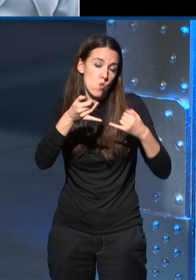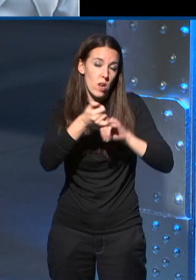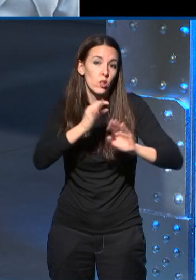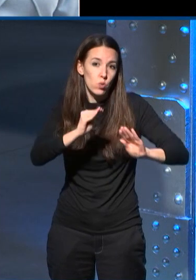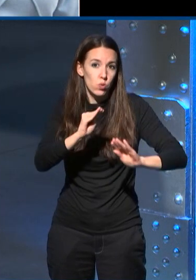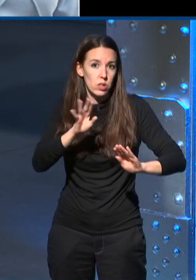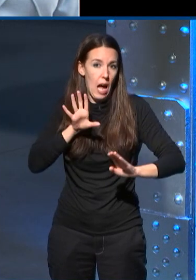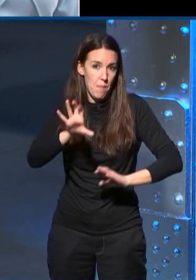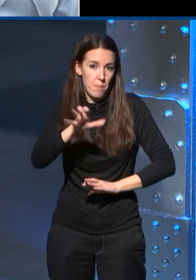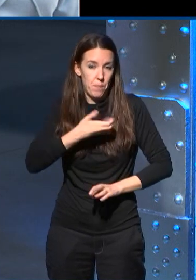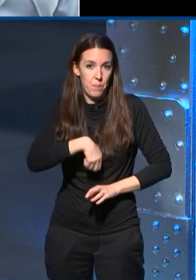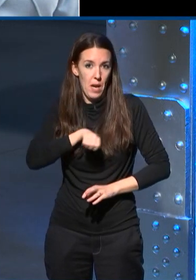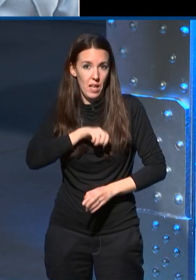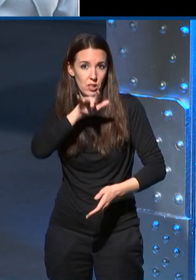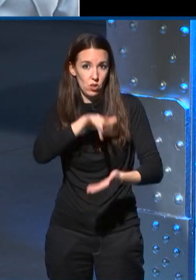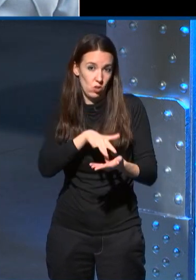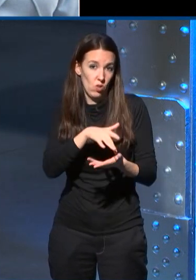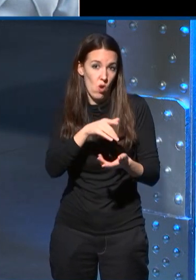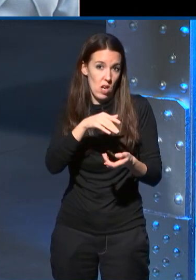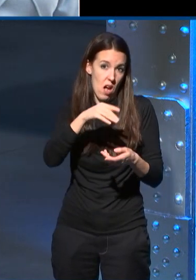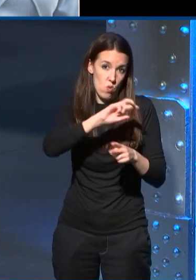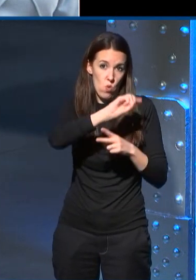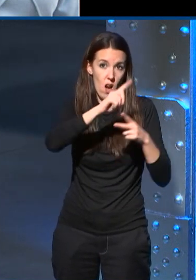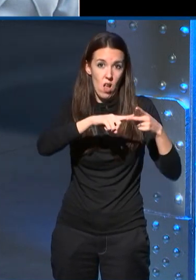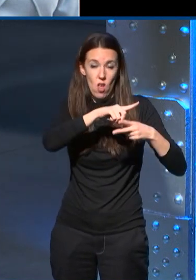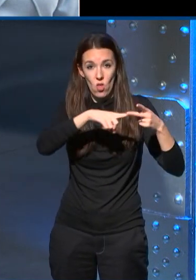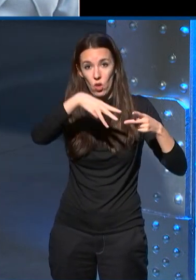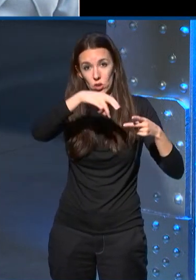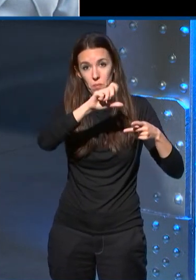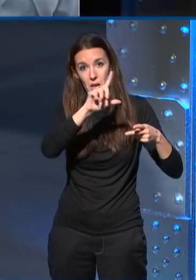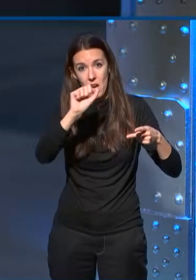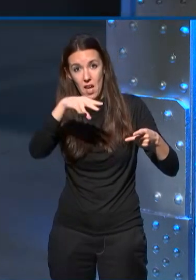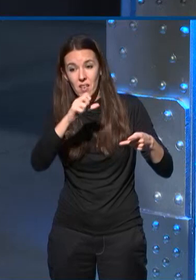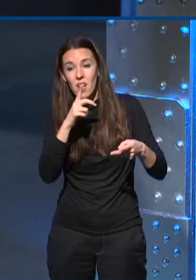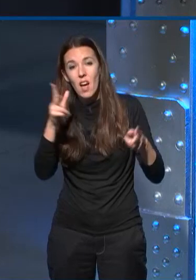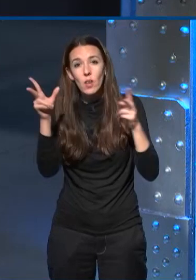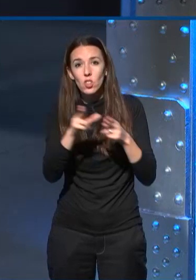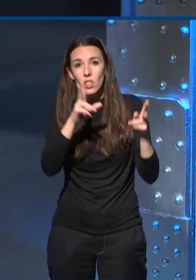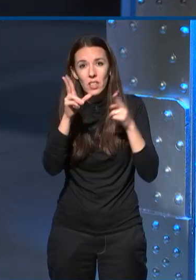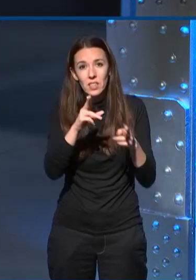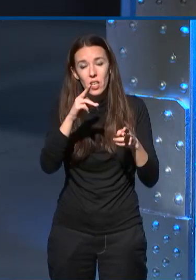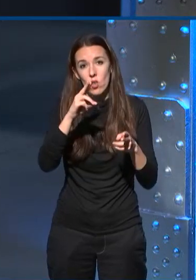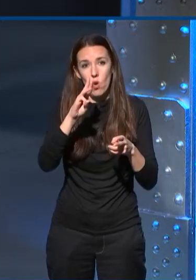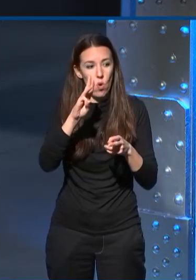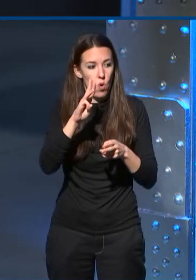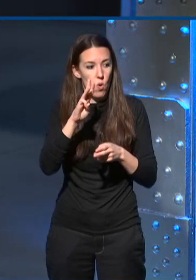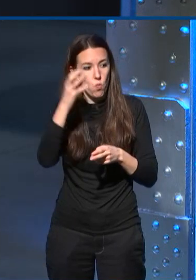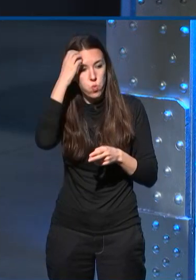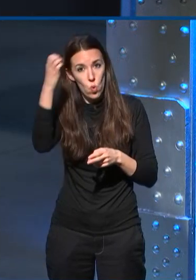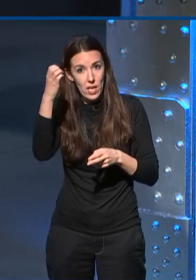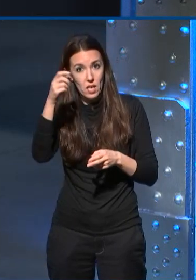¿no? Realmente, tanto Jackie como Melania, si ustedes han visto la serie de Queen, sí se llama